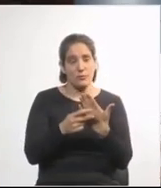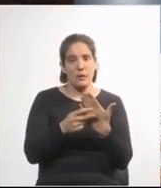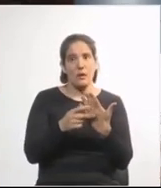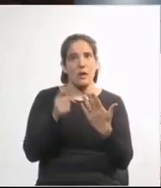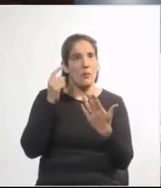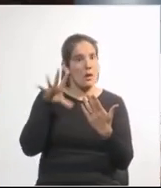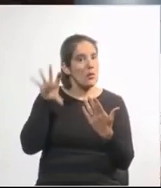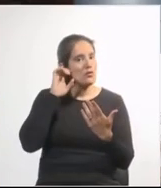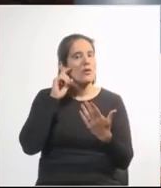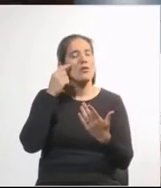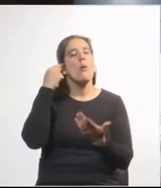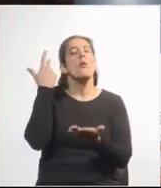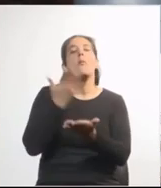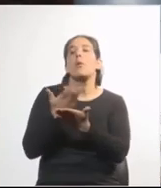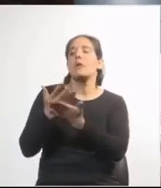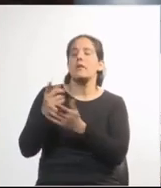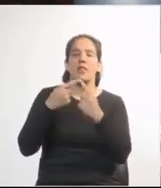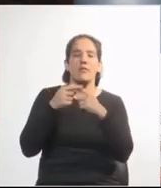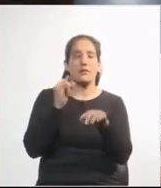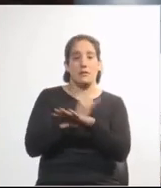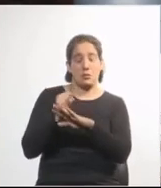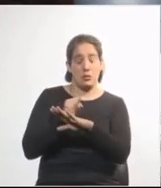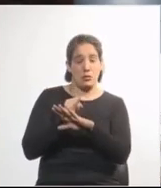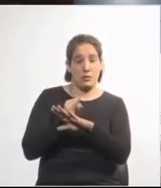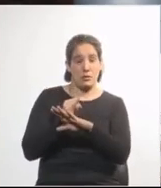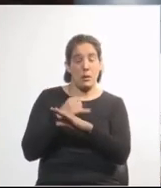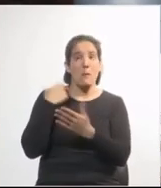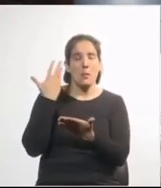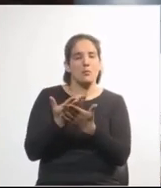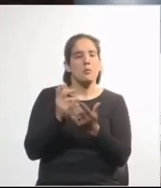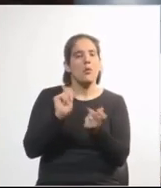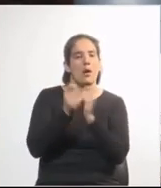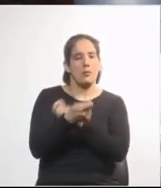diversos organismos y atendiendo a las demandas recibidas.